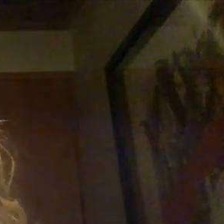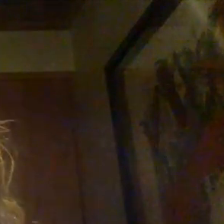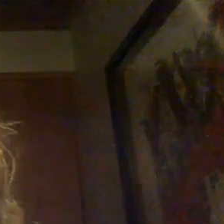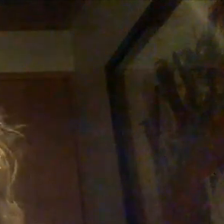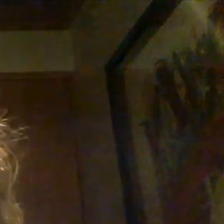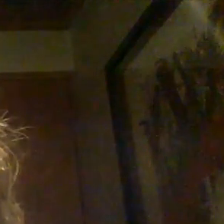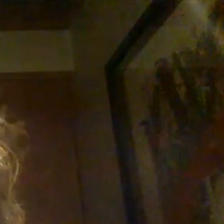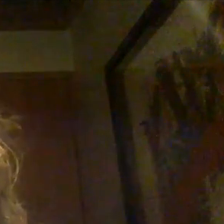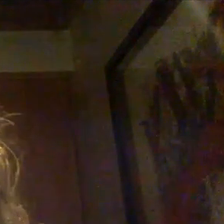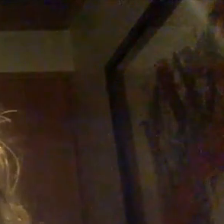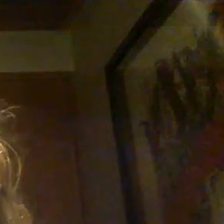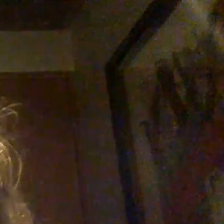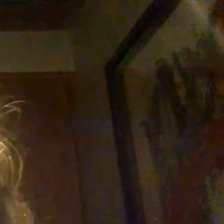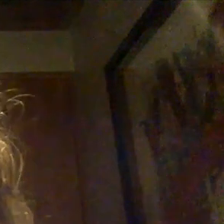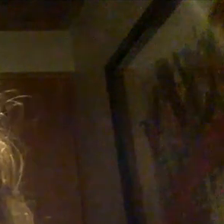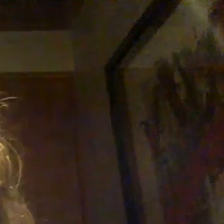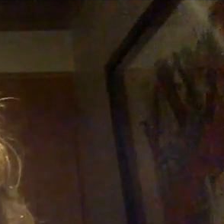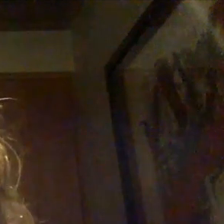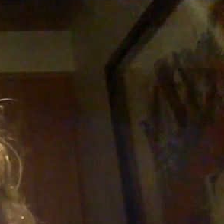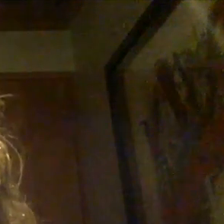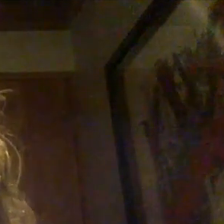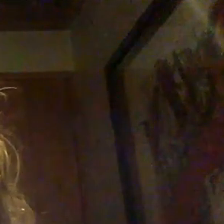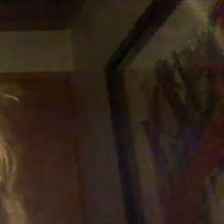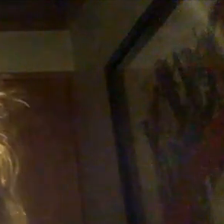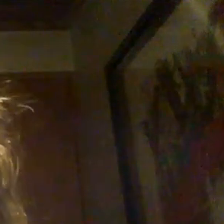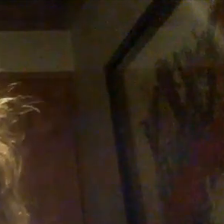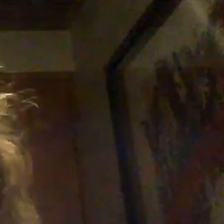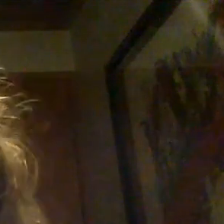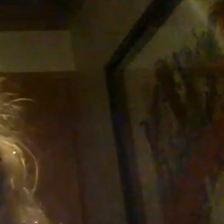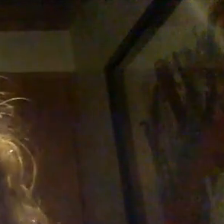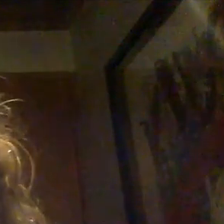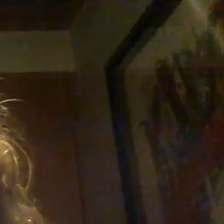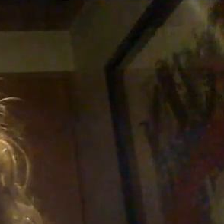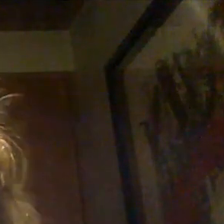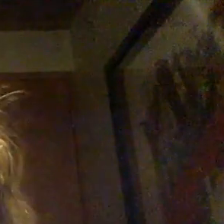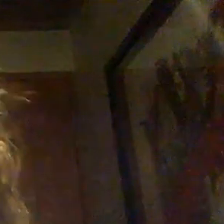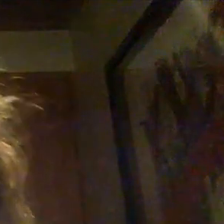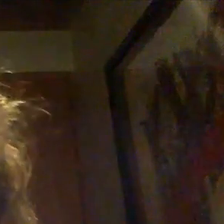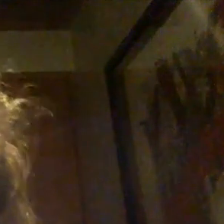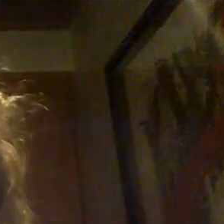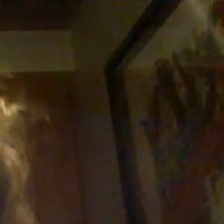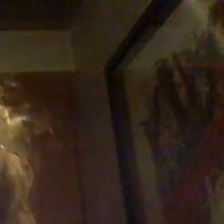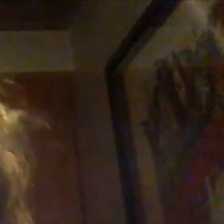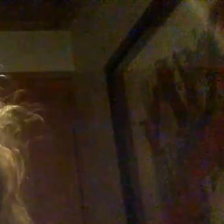Considerando, perdona, no te escuché muy bien. ¿Considerando qué? Las brechas de género que se han presentado.